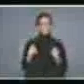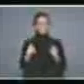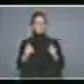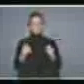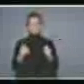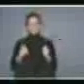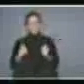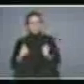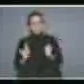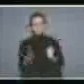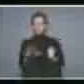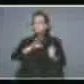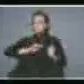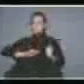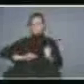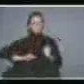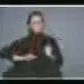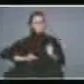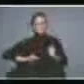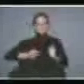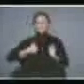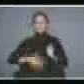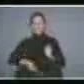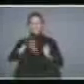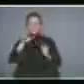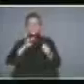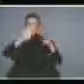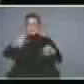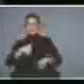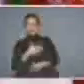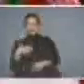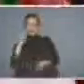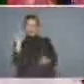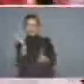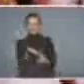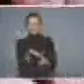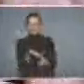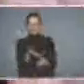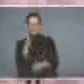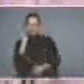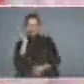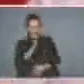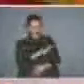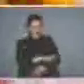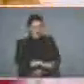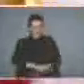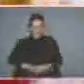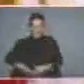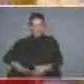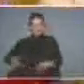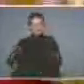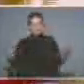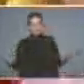Y es que yo no lo entiendo. Que lo quieran explotar. Solo son